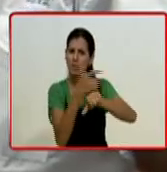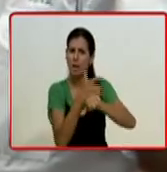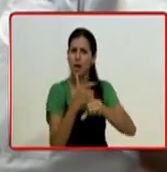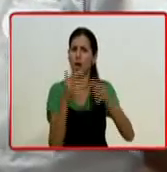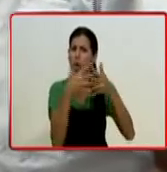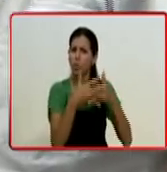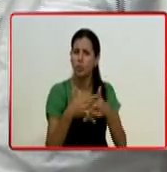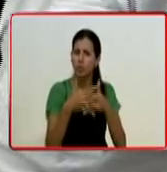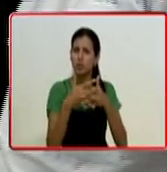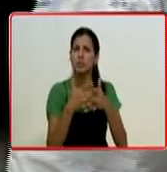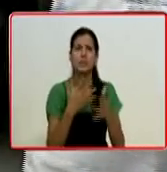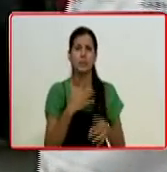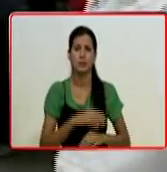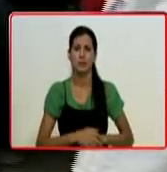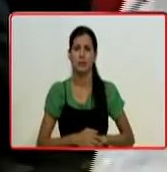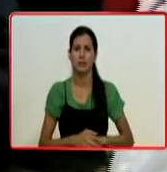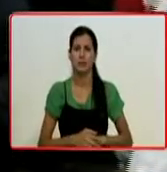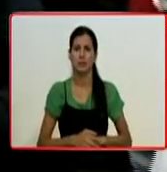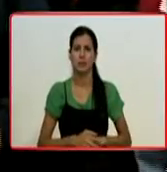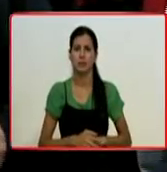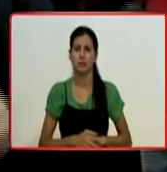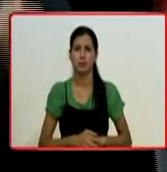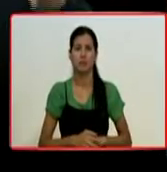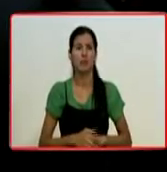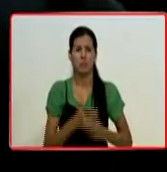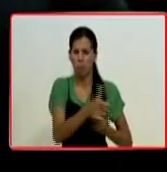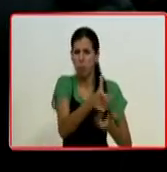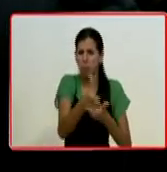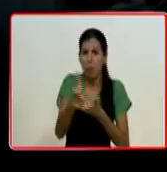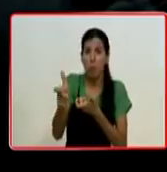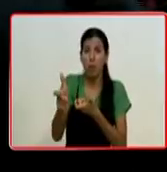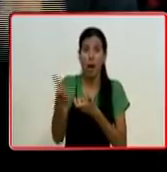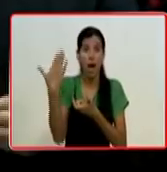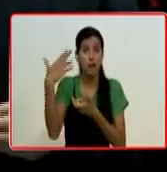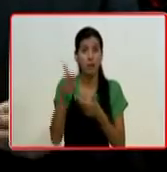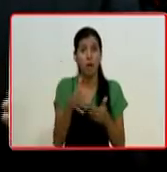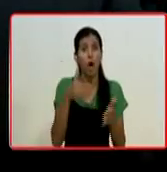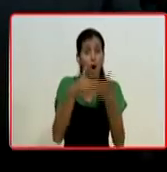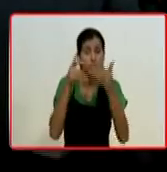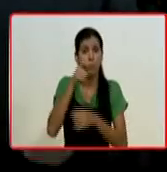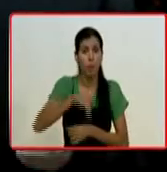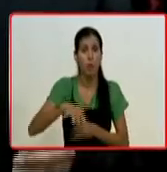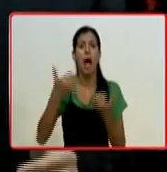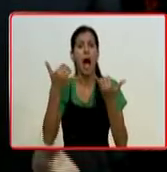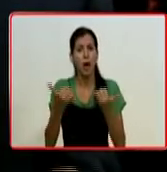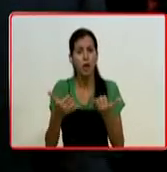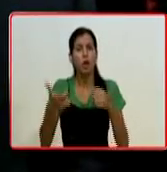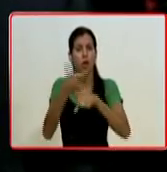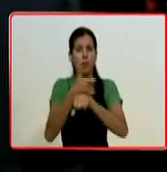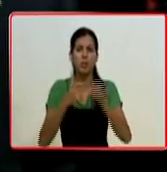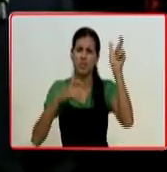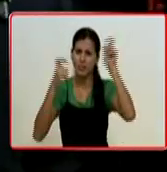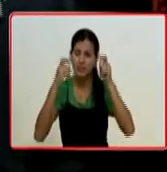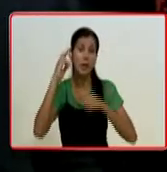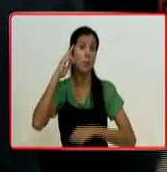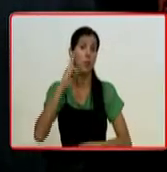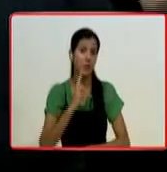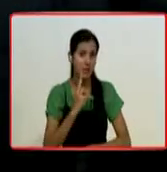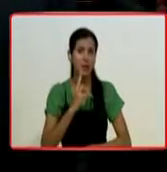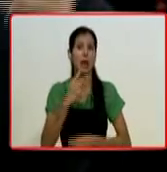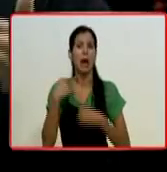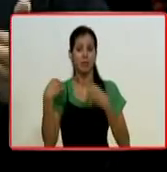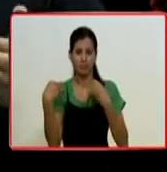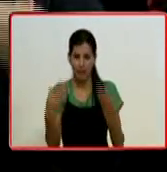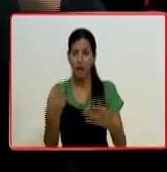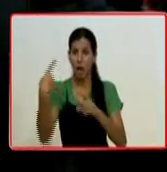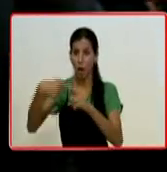la ansia popular con el fuego de la metralla. Y hoy un gobierno bolivariano, un gobierno chavista, que lo que hace es traer los productos de